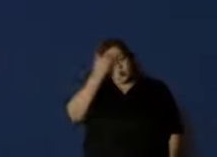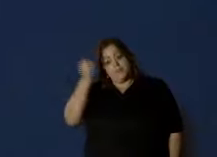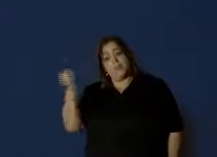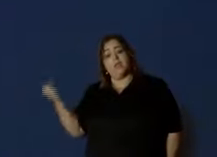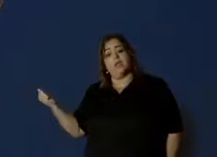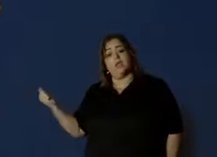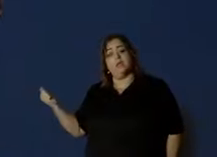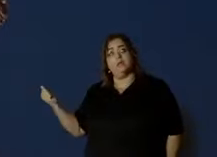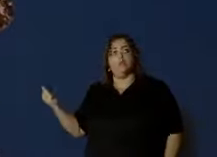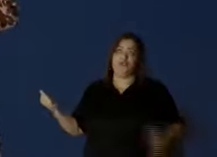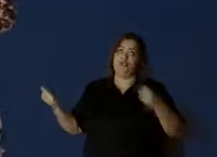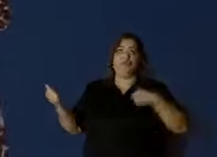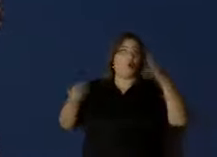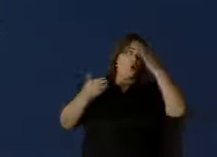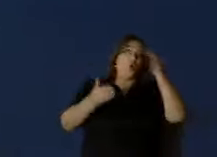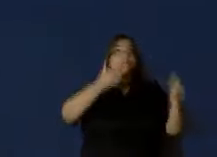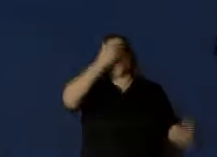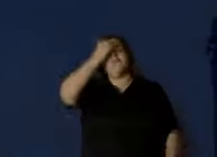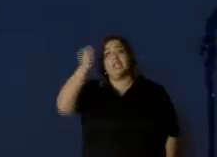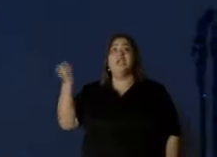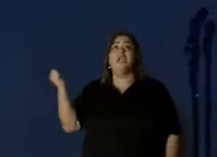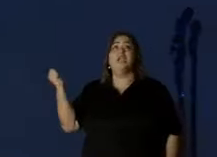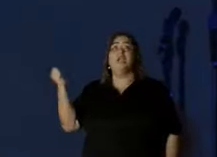Ya olvidé.